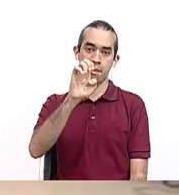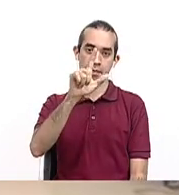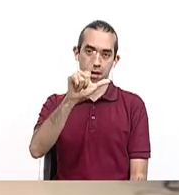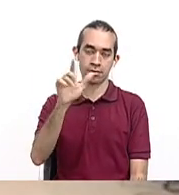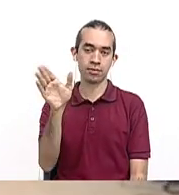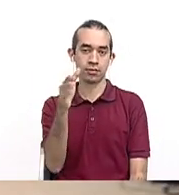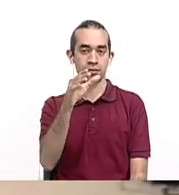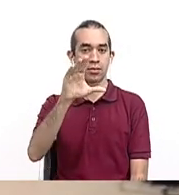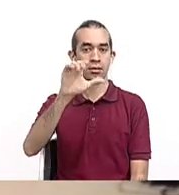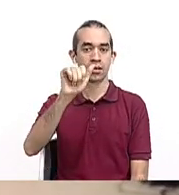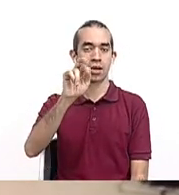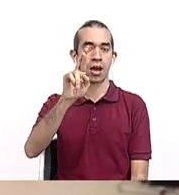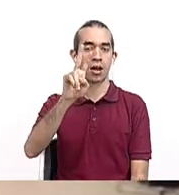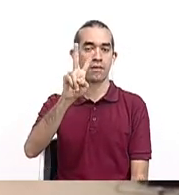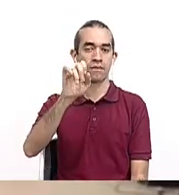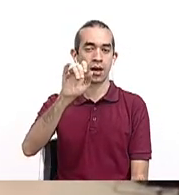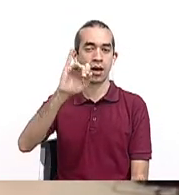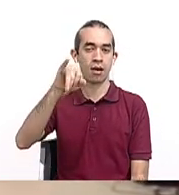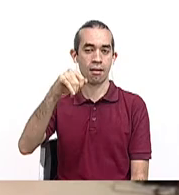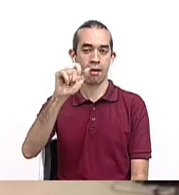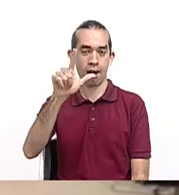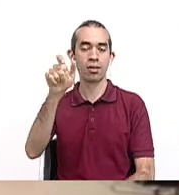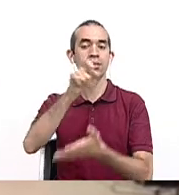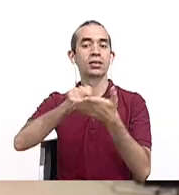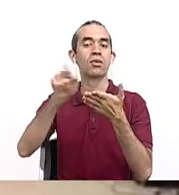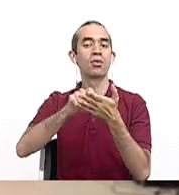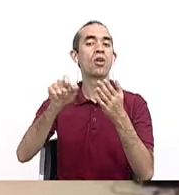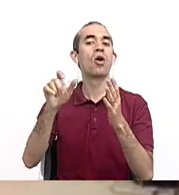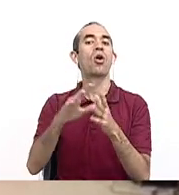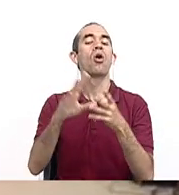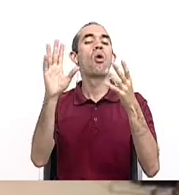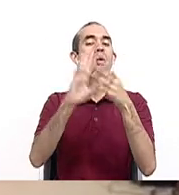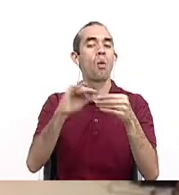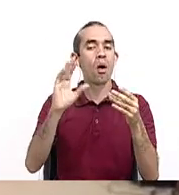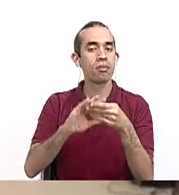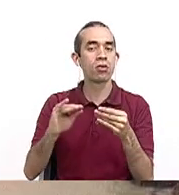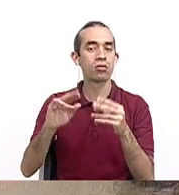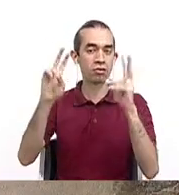cuentos de mi tía ella escribió otras obras literarias